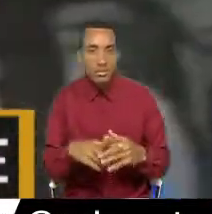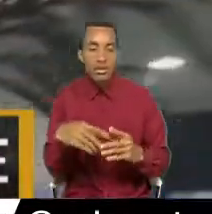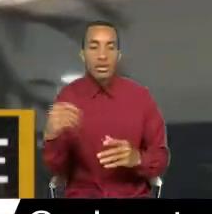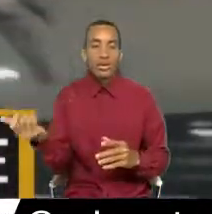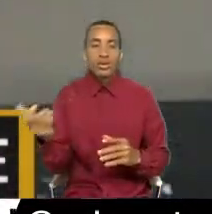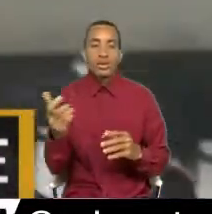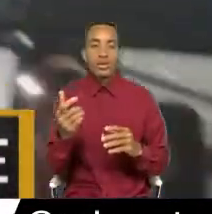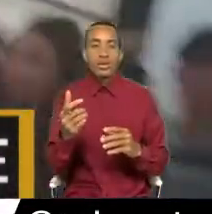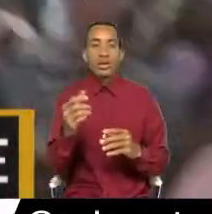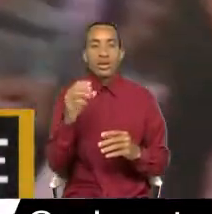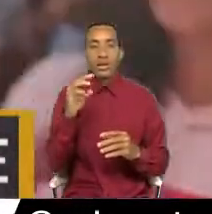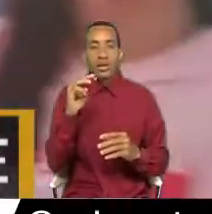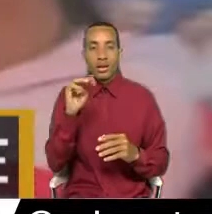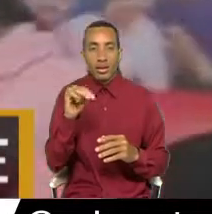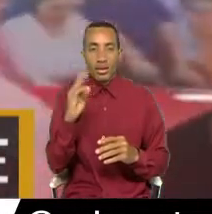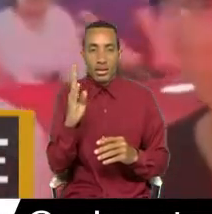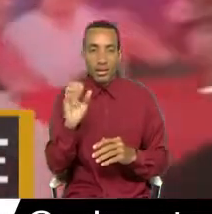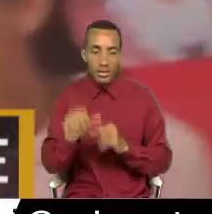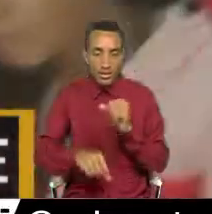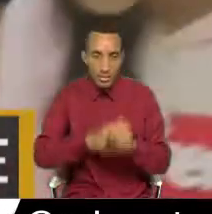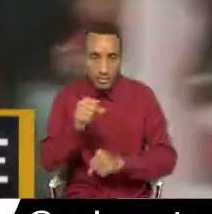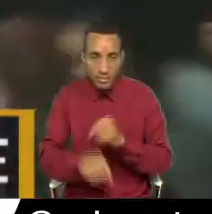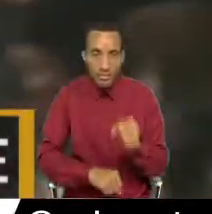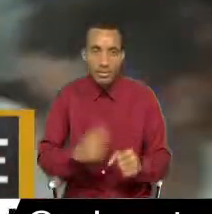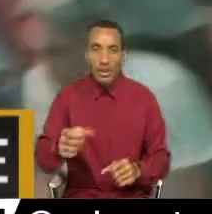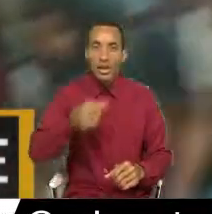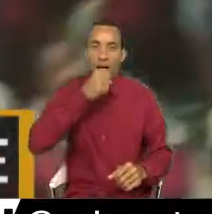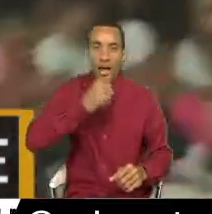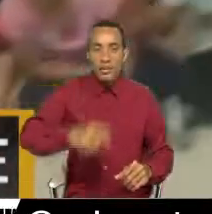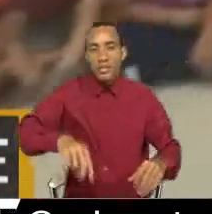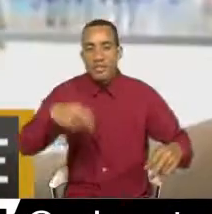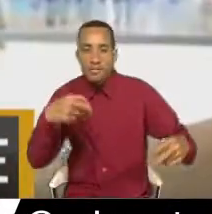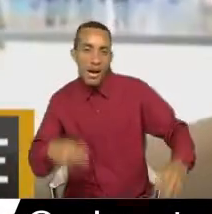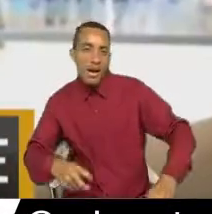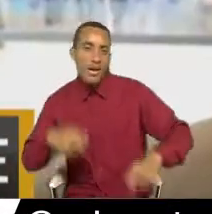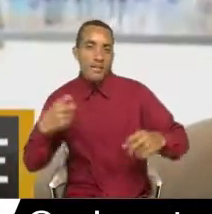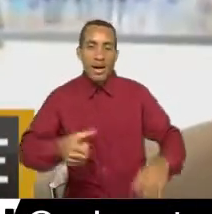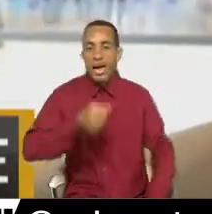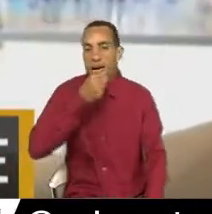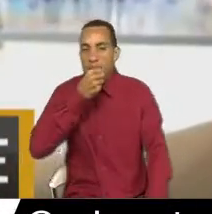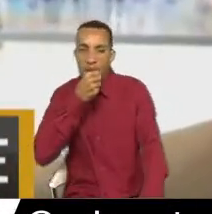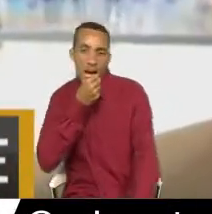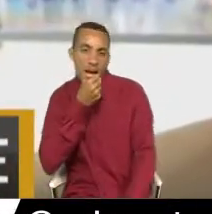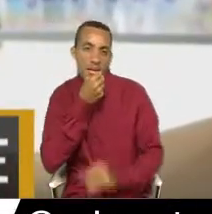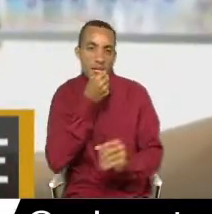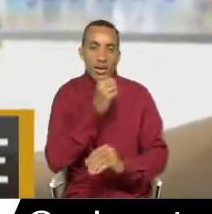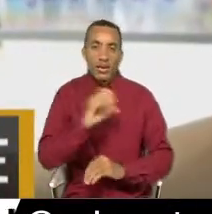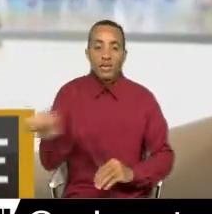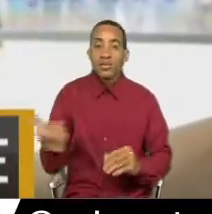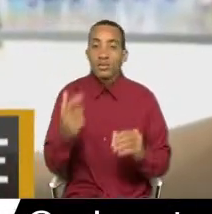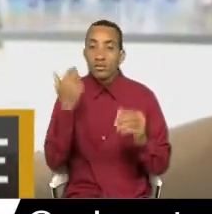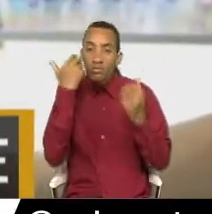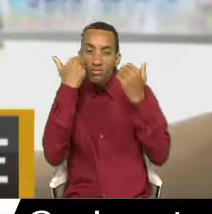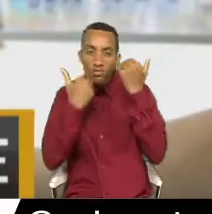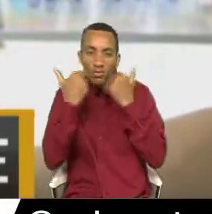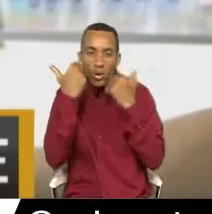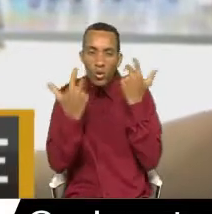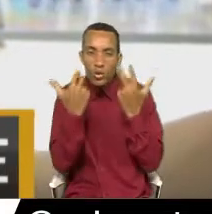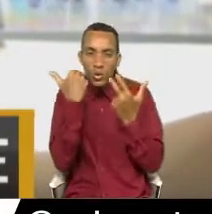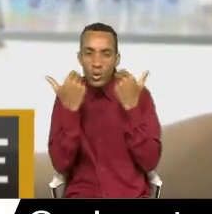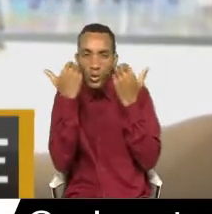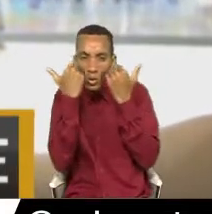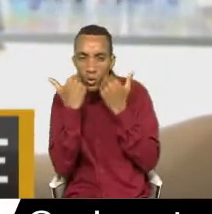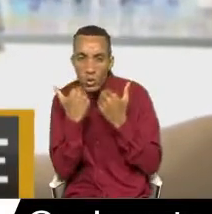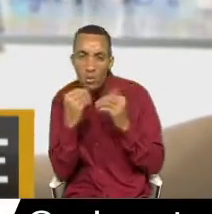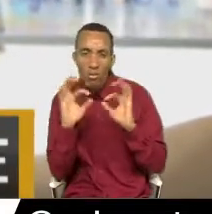tenemos BMX, tenemos exhibiciones de rap, tenemos exhibiciones de fútbol soccer, tenemos exhibiciones de barberos. Un evento único que se hace en la ciudad